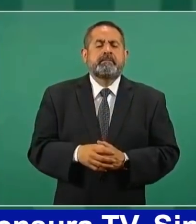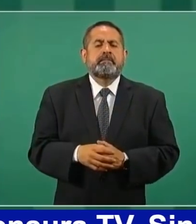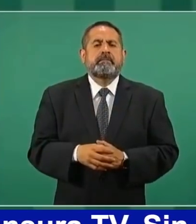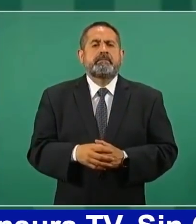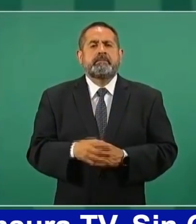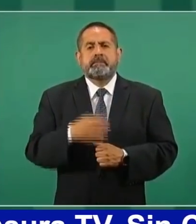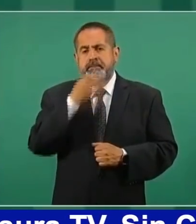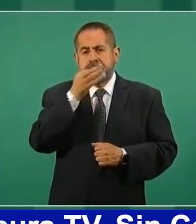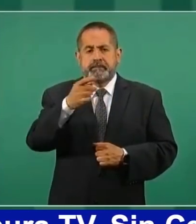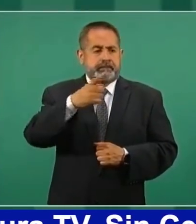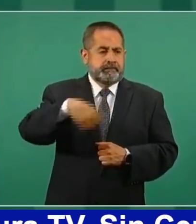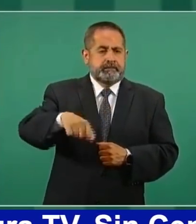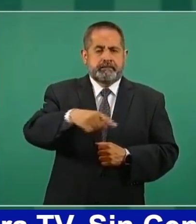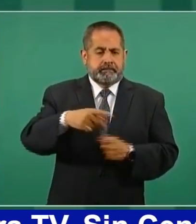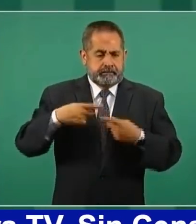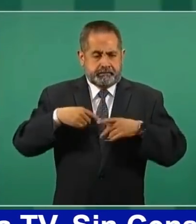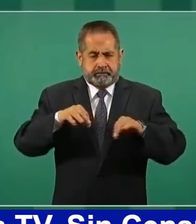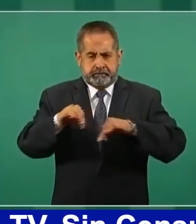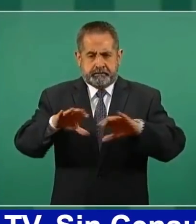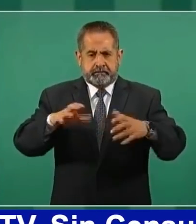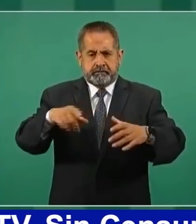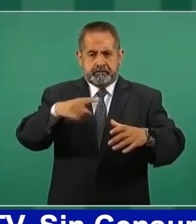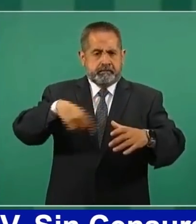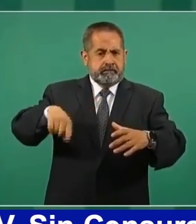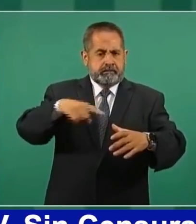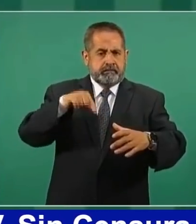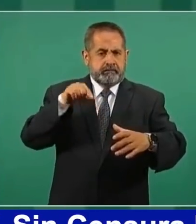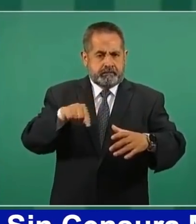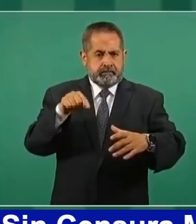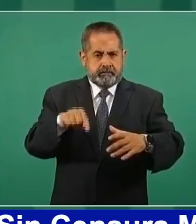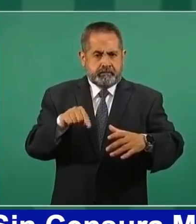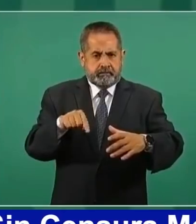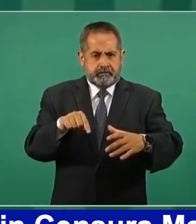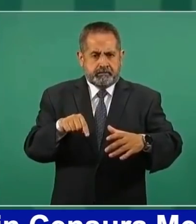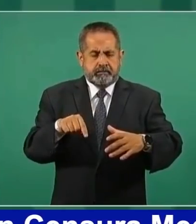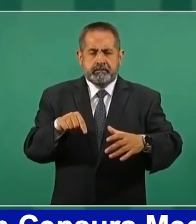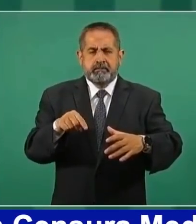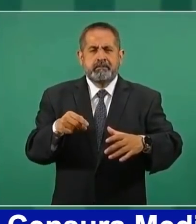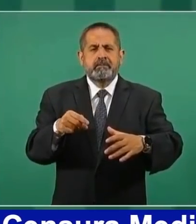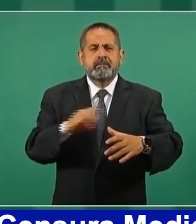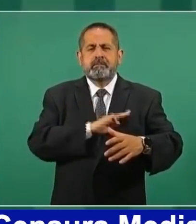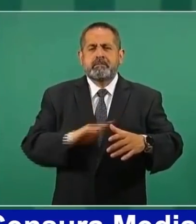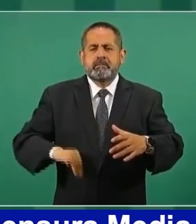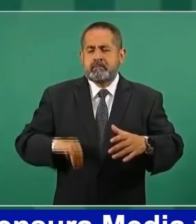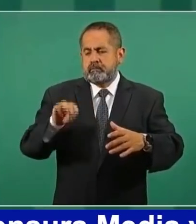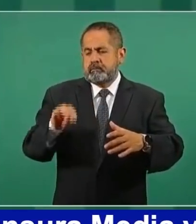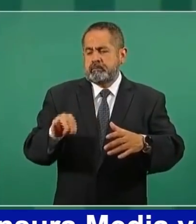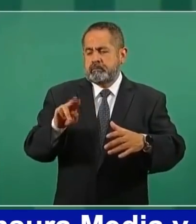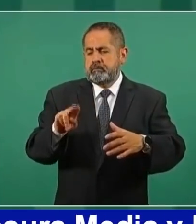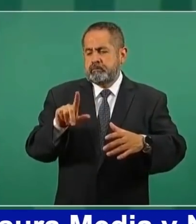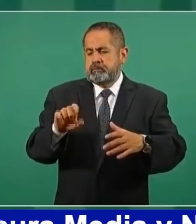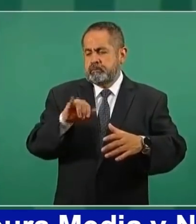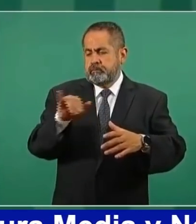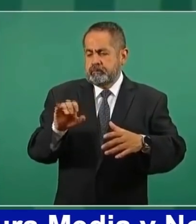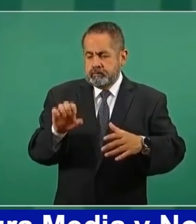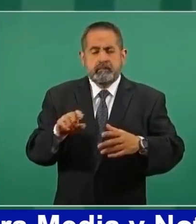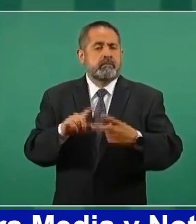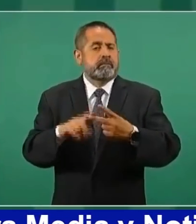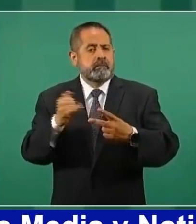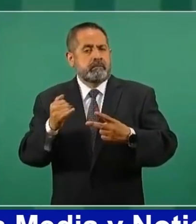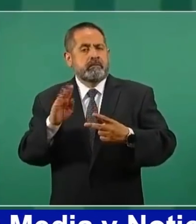a los trabajadores, a los habitantes de Mulegé y de Baja California